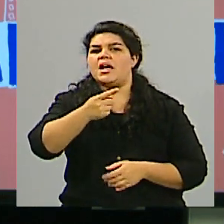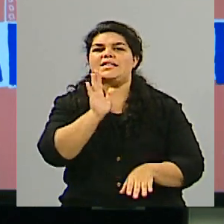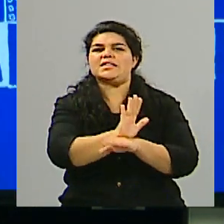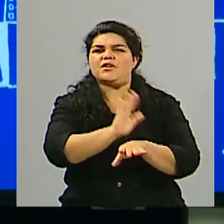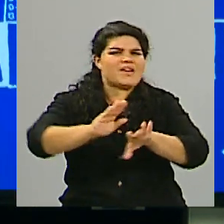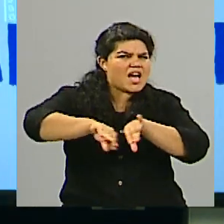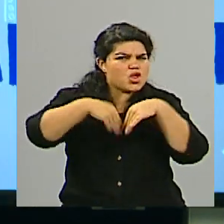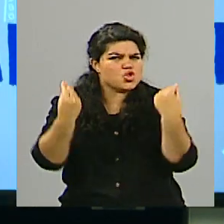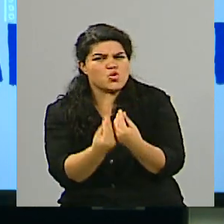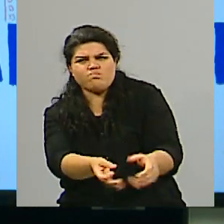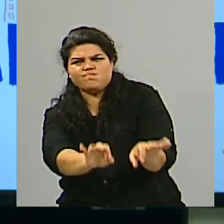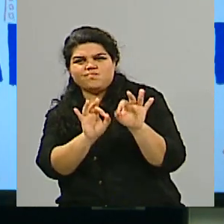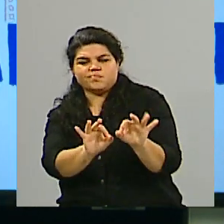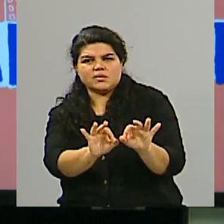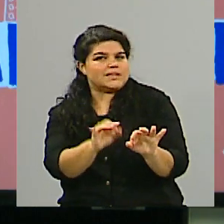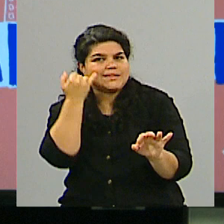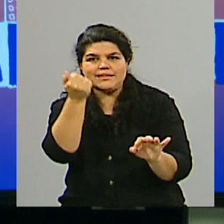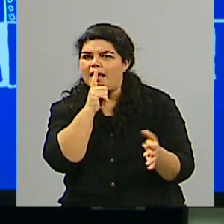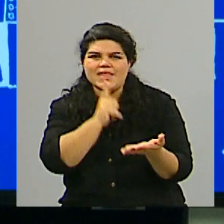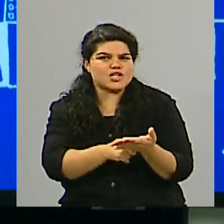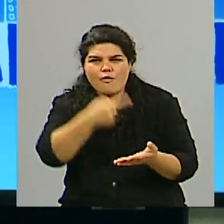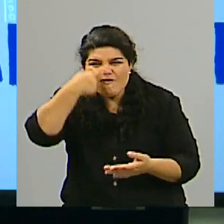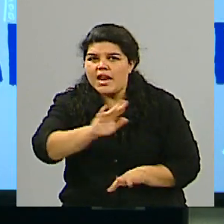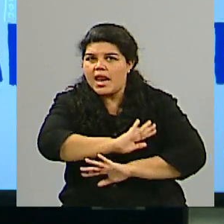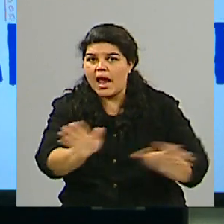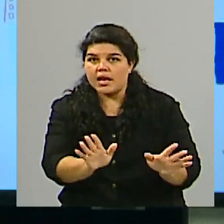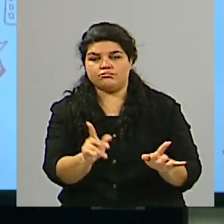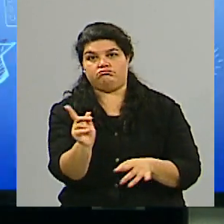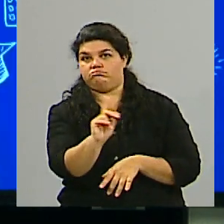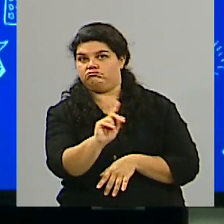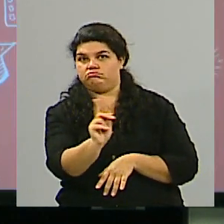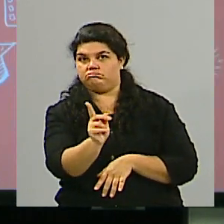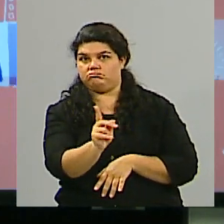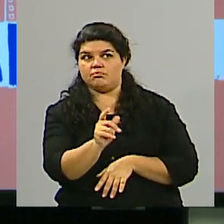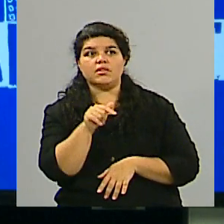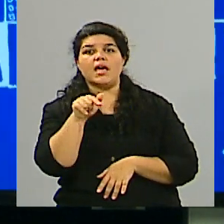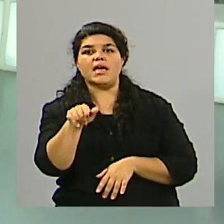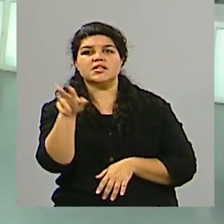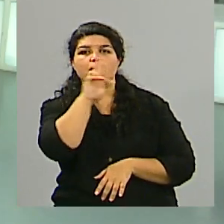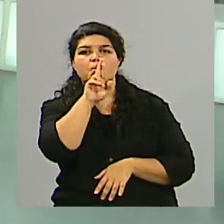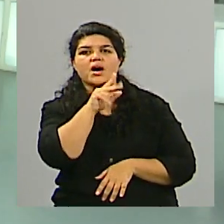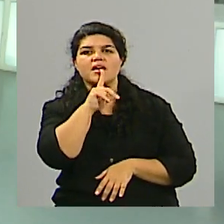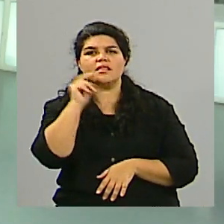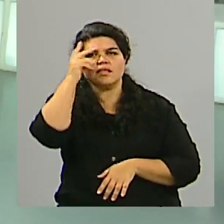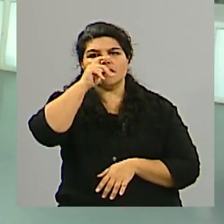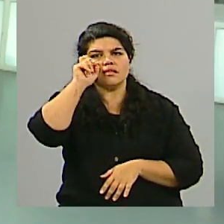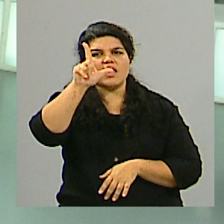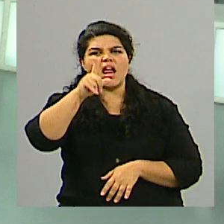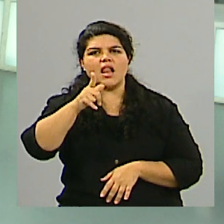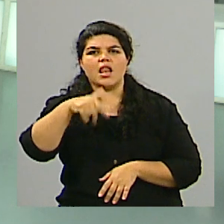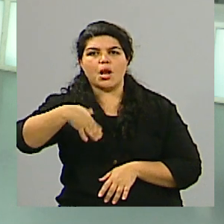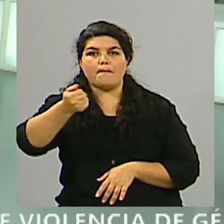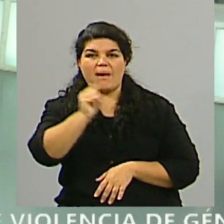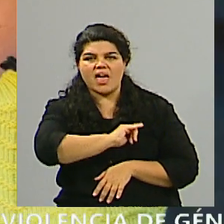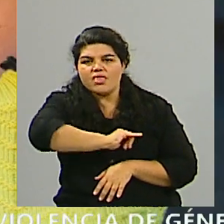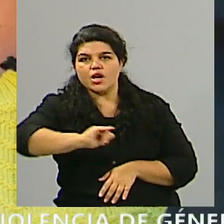la discusión respecto de lo que Thelma Fardín está denunciando como que ha sucedido, sino que van a haber otras instancias judiciales en las que